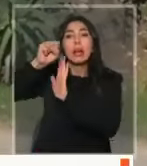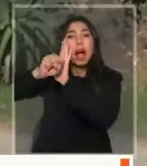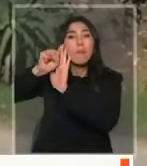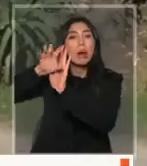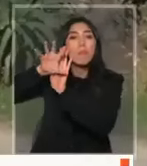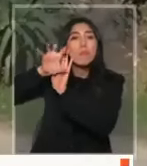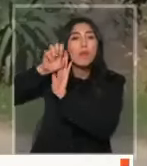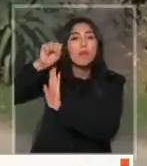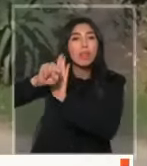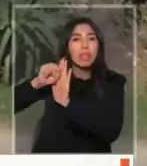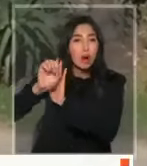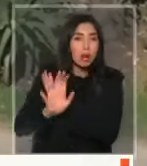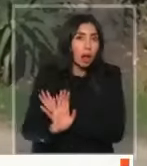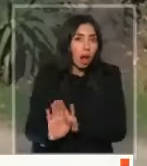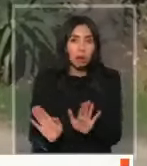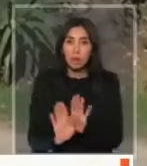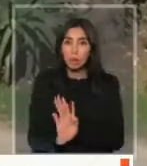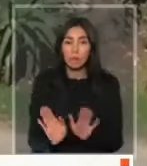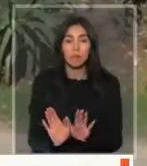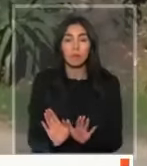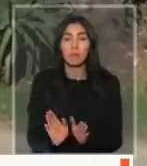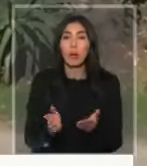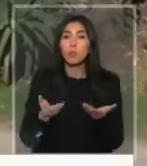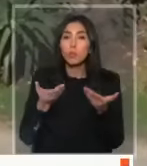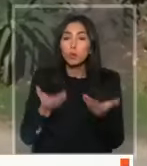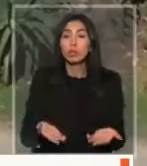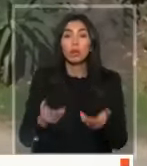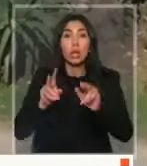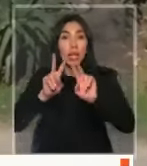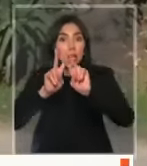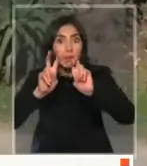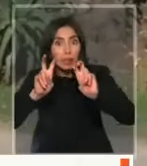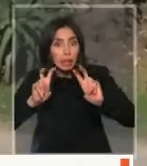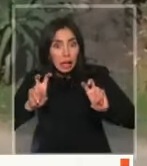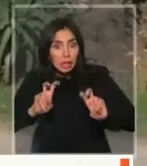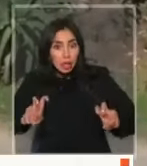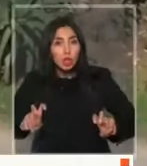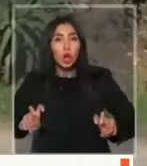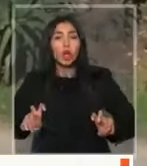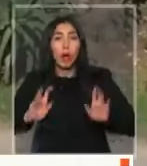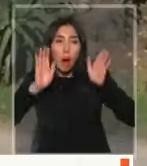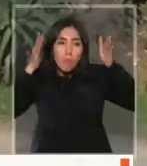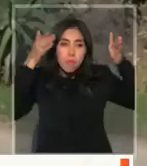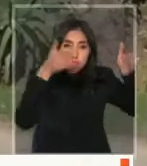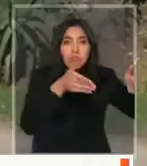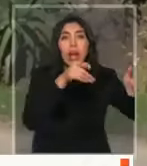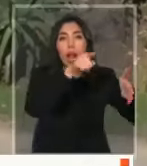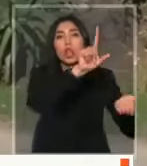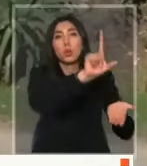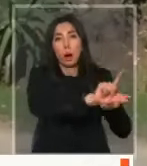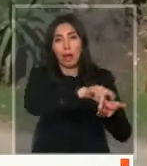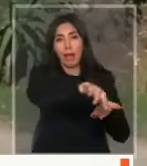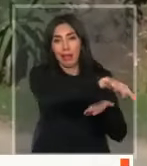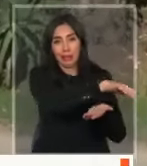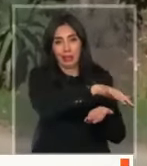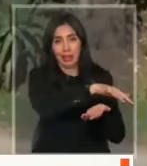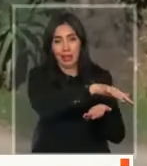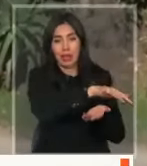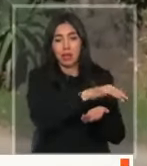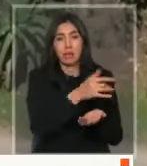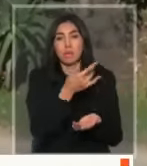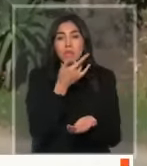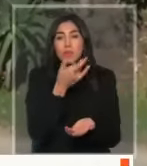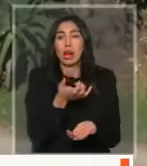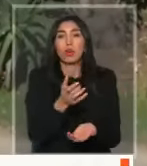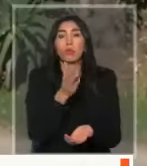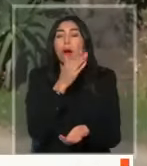único concreto que hay. Por eso la investigación se ha dirigido hacia allá, porque no hay como una pista que